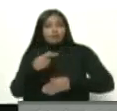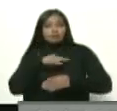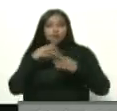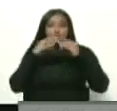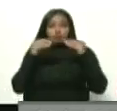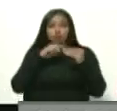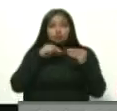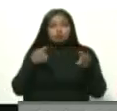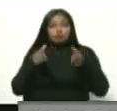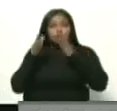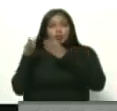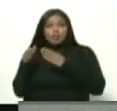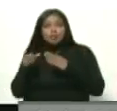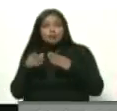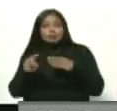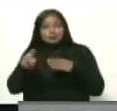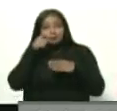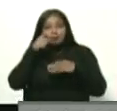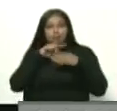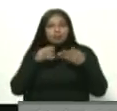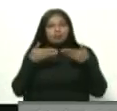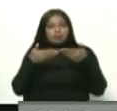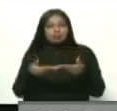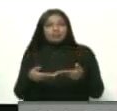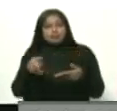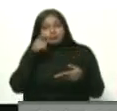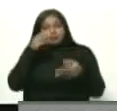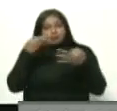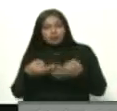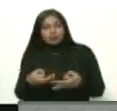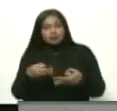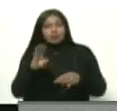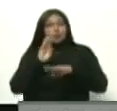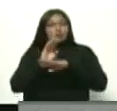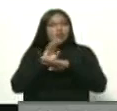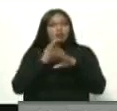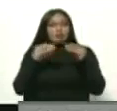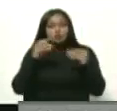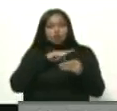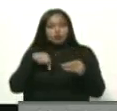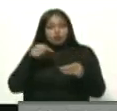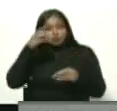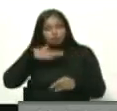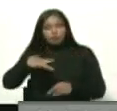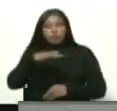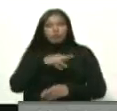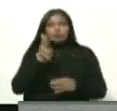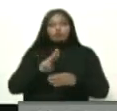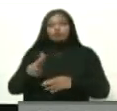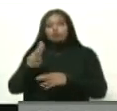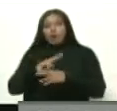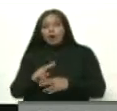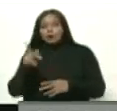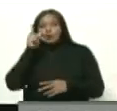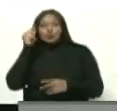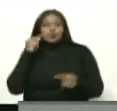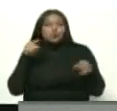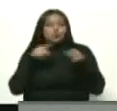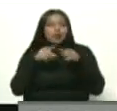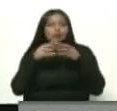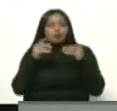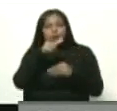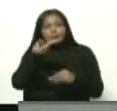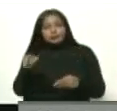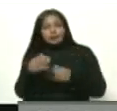lo que es la estructura de seguridad para brindar seguridad, protección a nuestro pueblo, a nuestros usuarios, usuarias, a todas